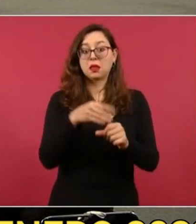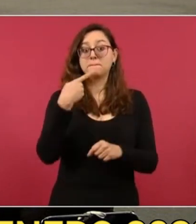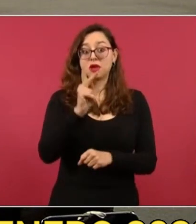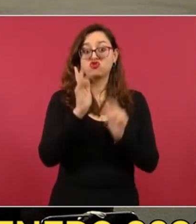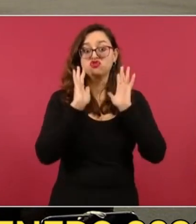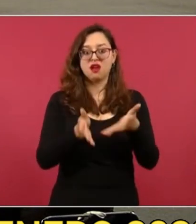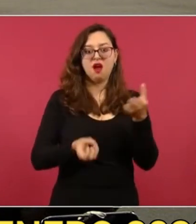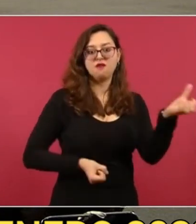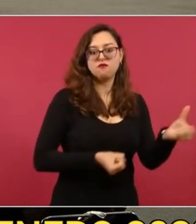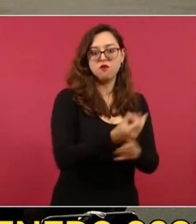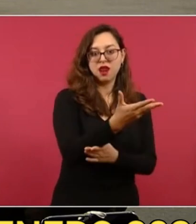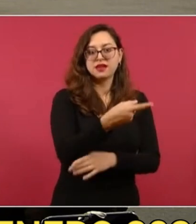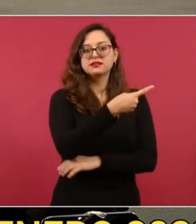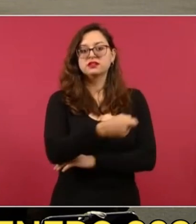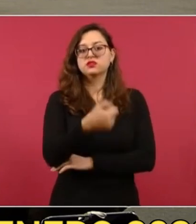Ya tenemos el presupuesto.